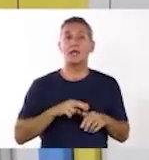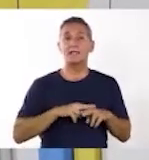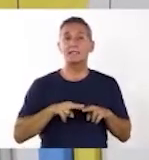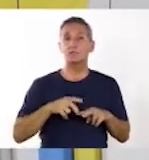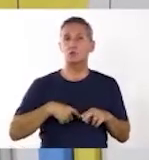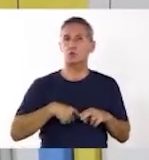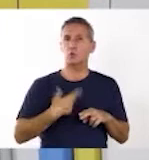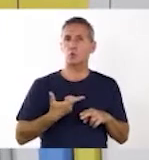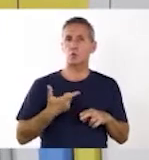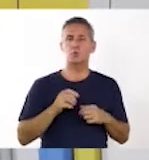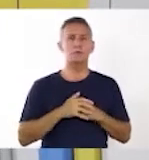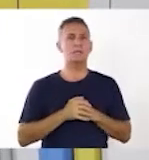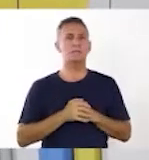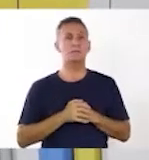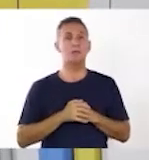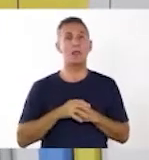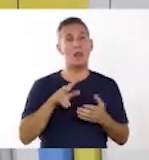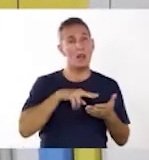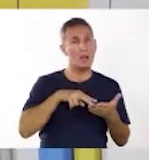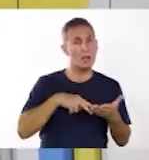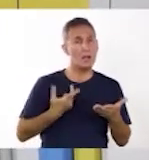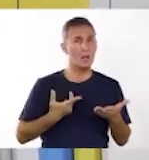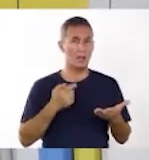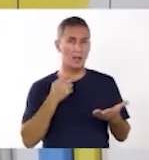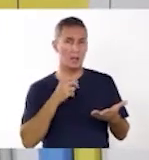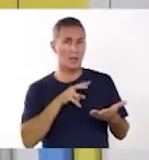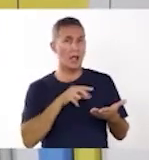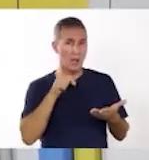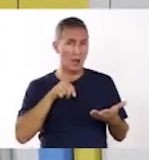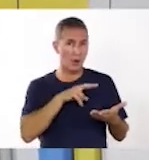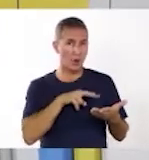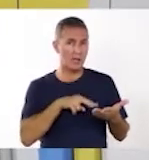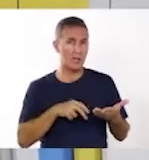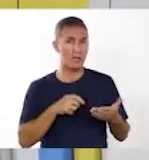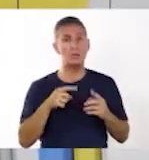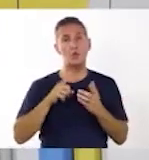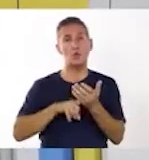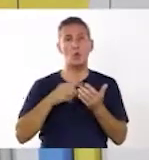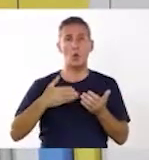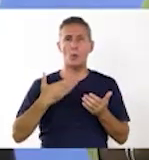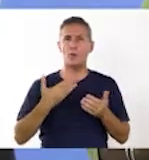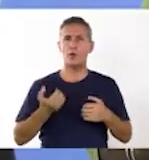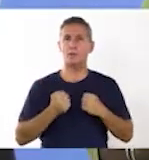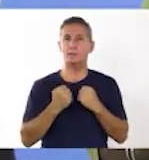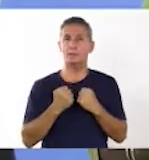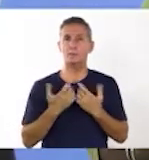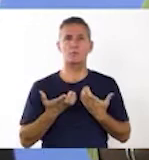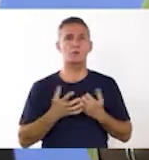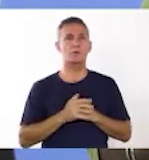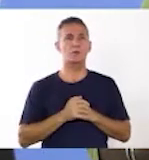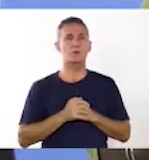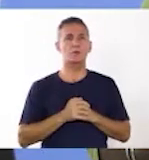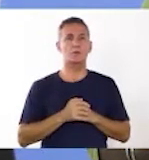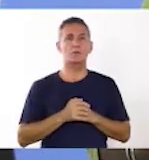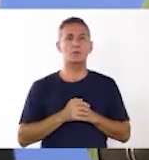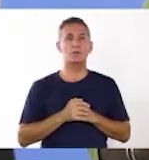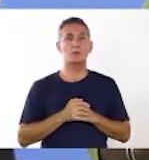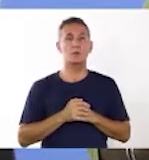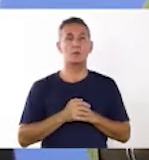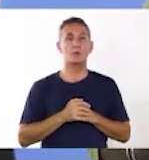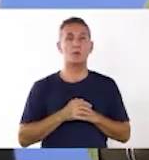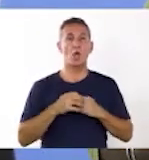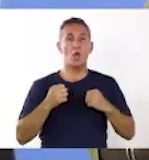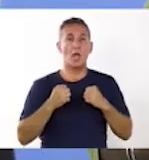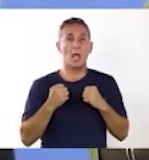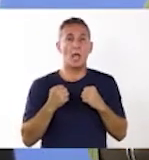darle lectura a ese poema de invierno. Dice: en invernales horas mirad